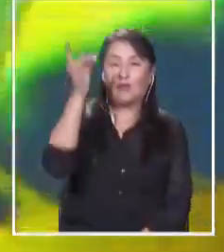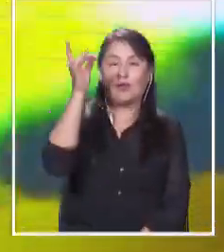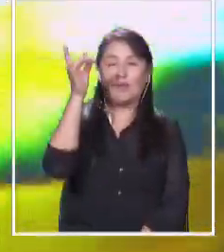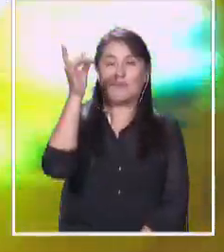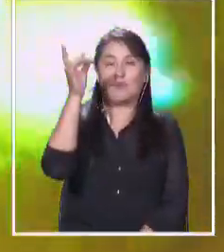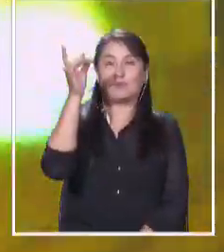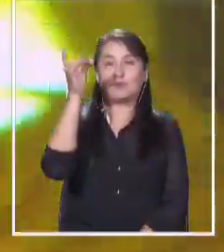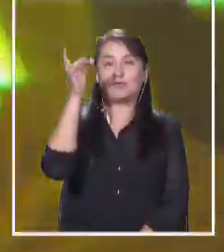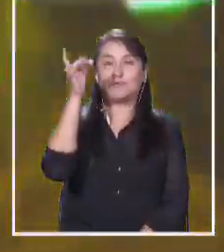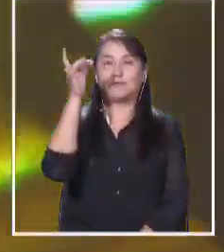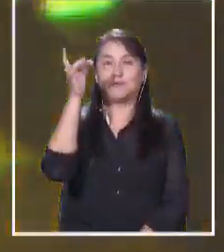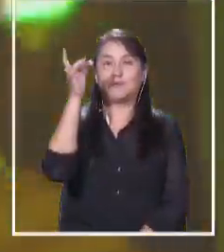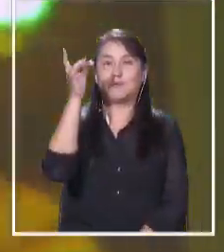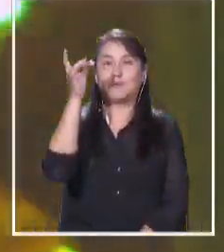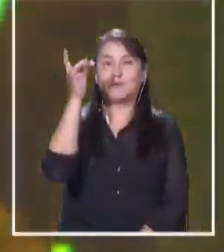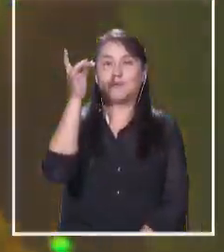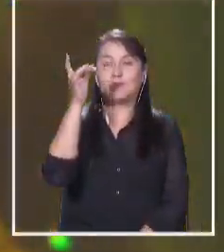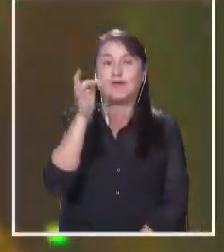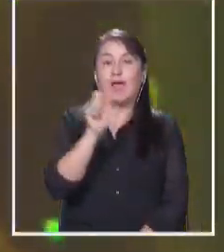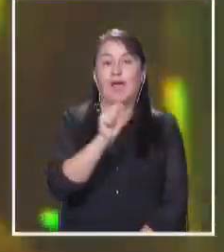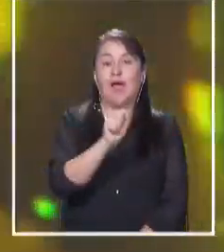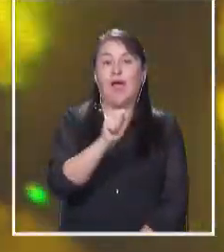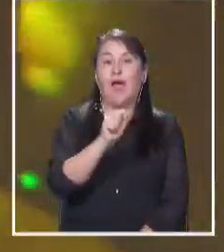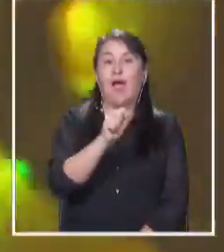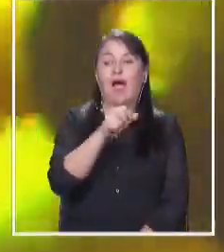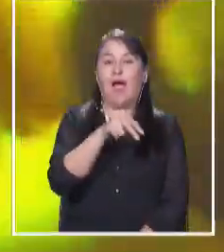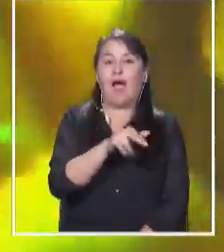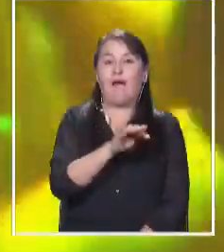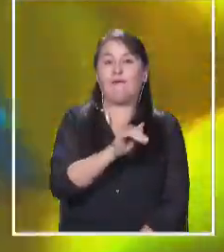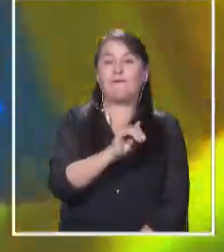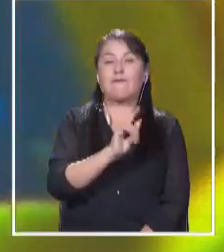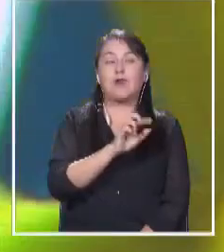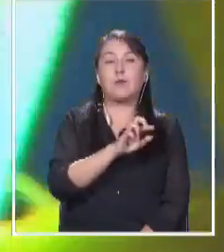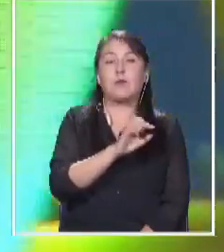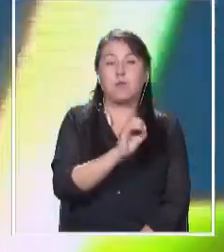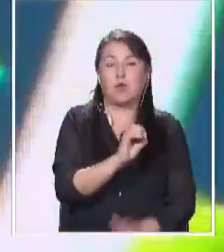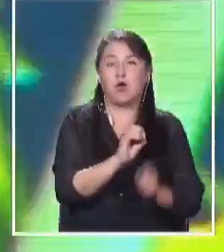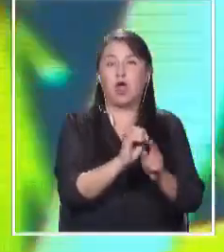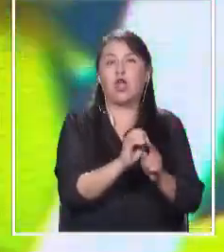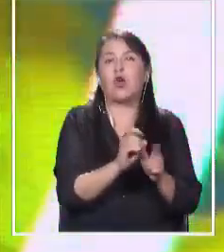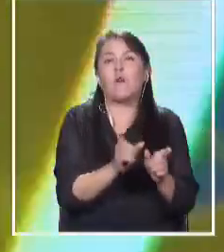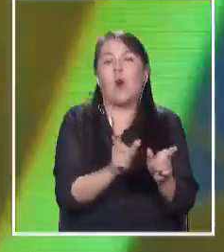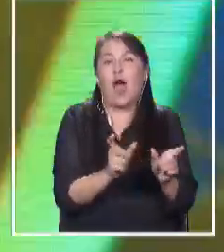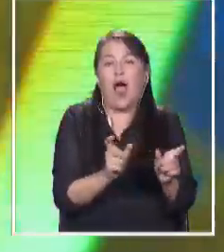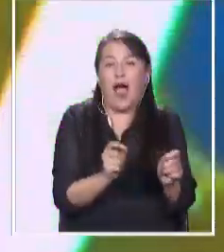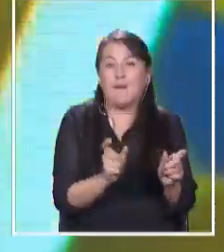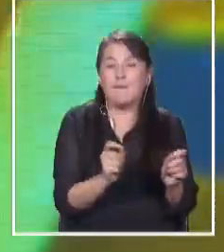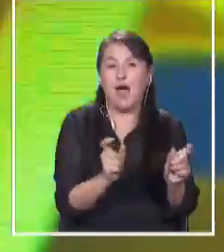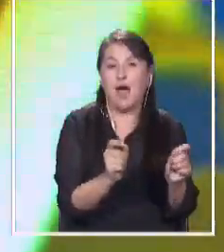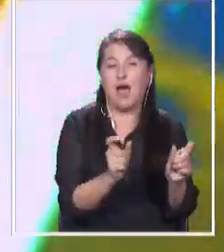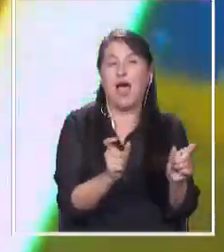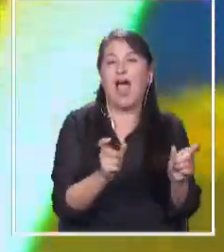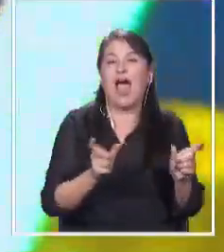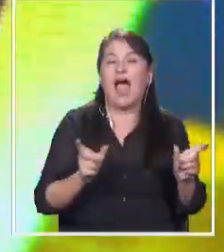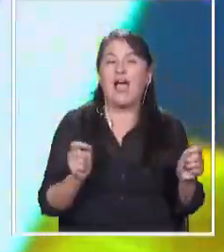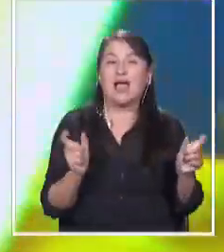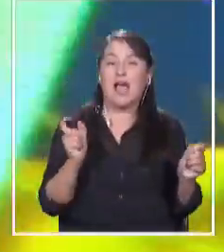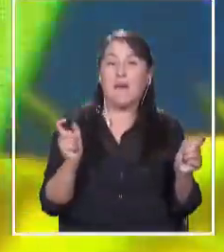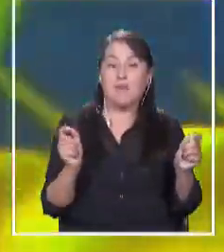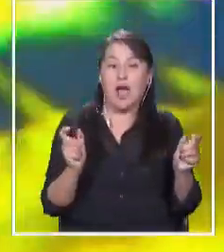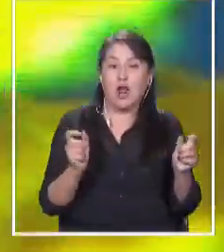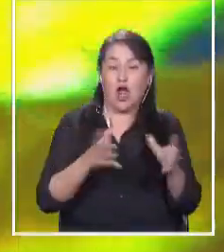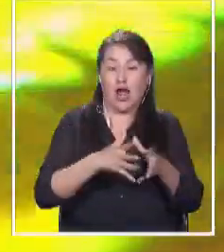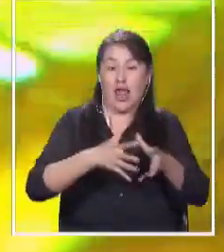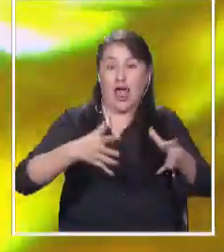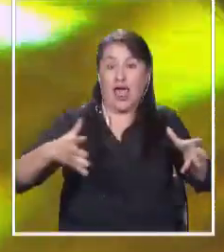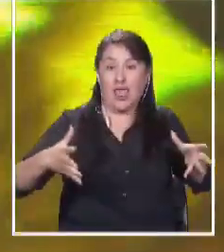un anfipo, que es como un camarón gigante, que es un gran depredador, que se come cualquier cosa que llegue abajo, bueno, es una especie